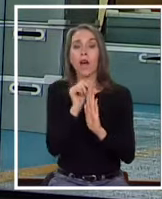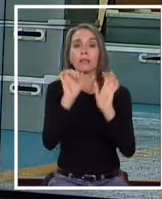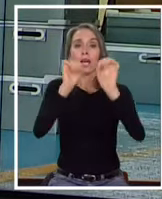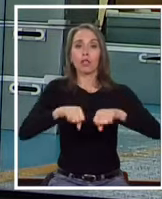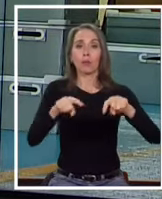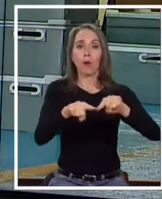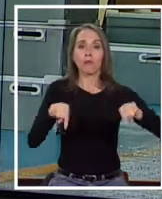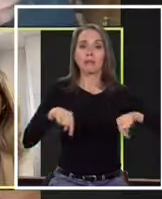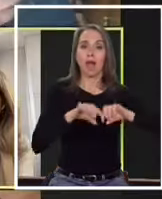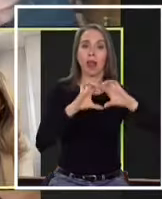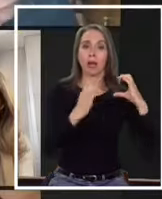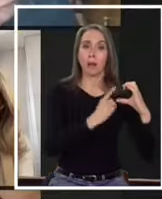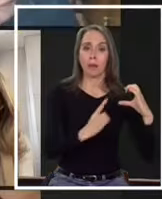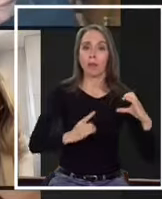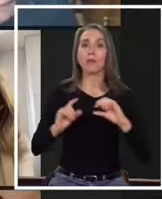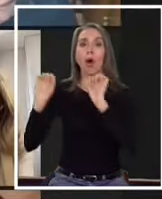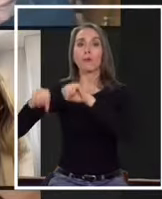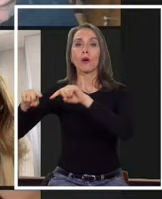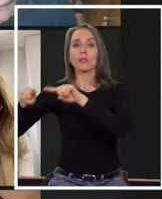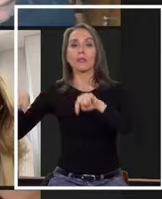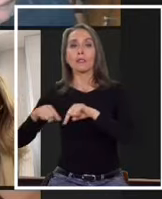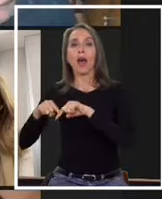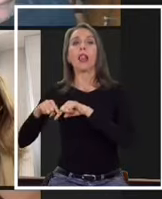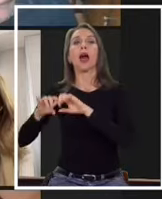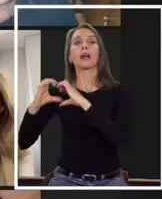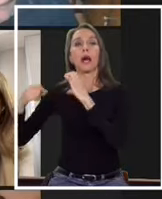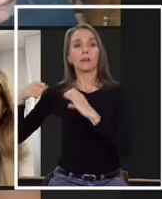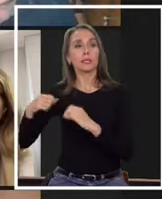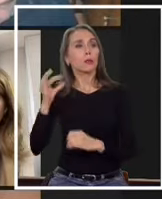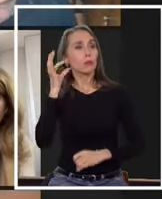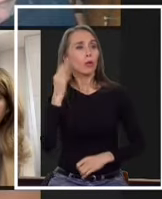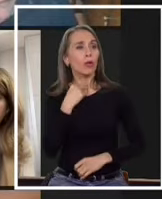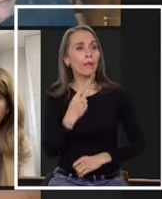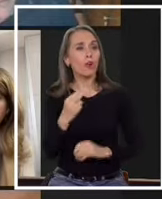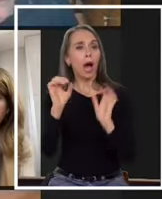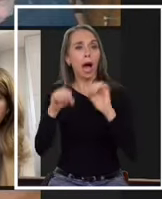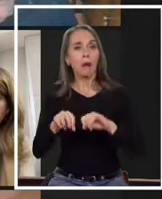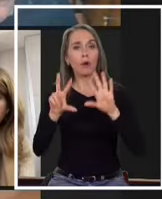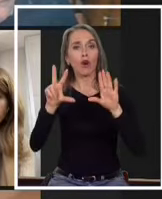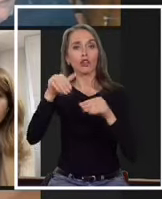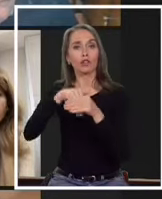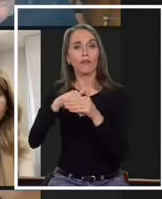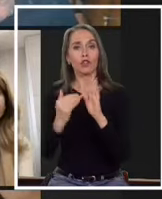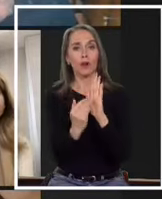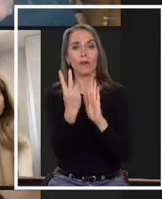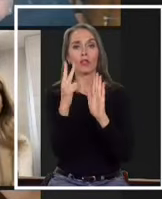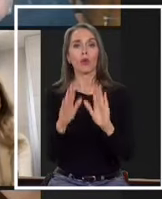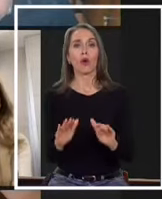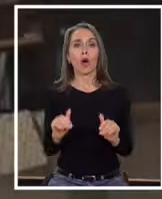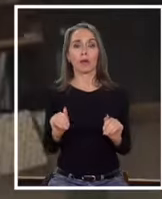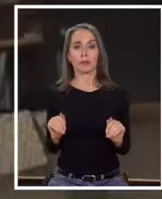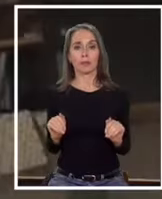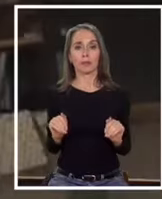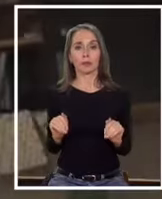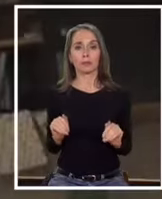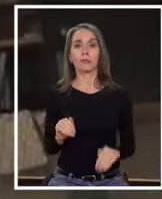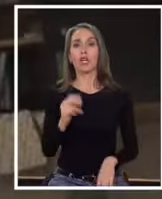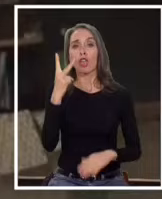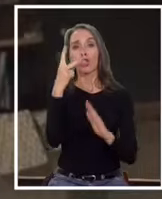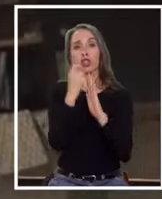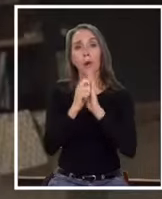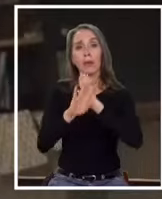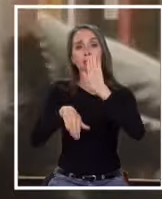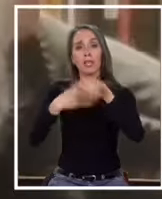cámaras. Queda entonces aprobada esta proposición por 8 votos a favor y 2 abstenciones. Casi